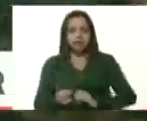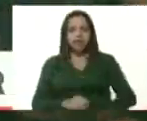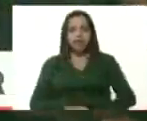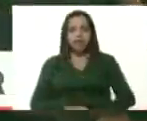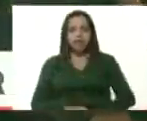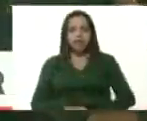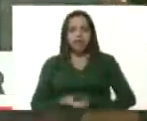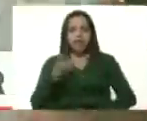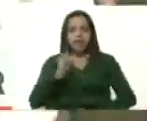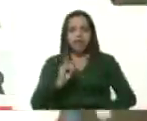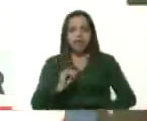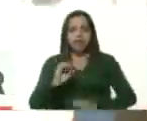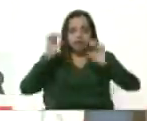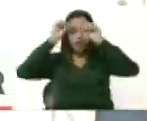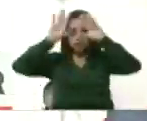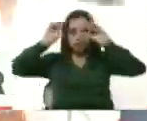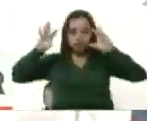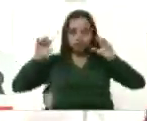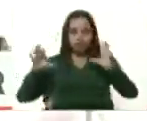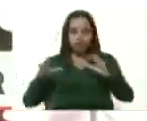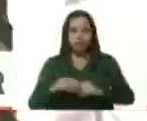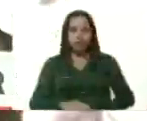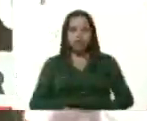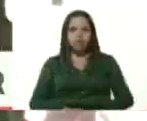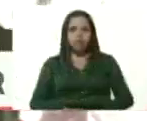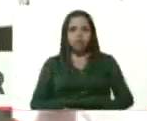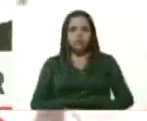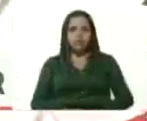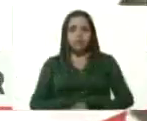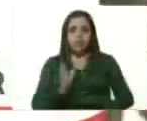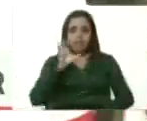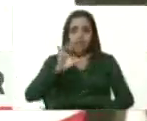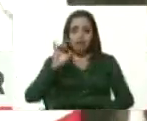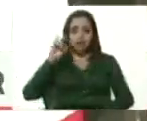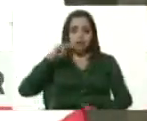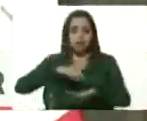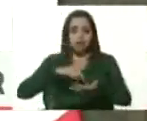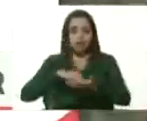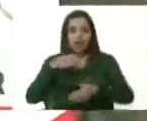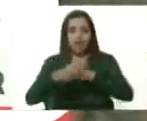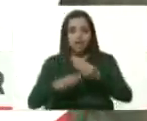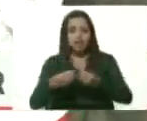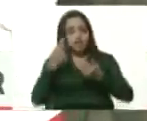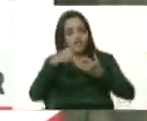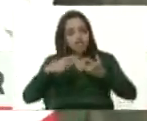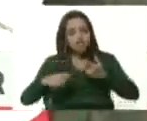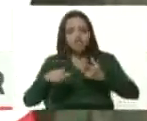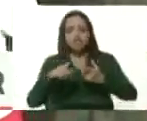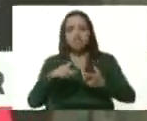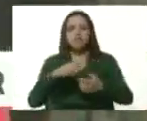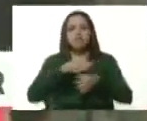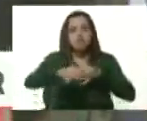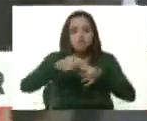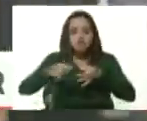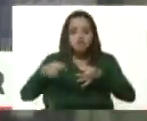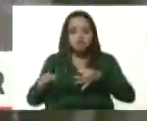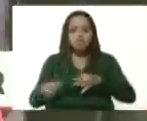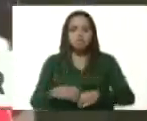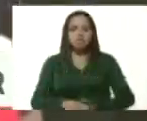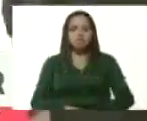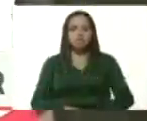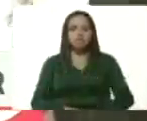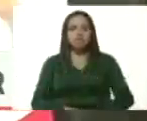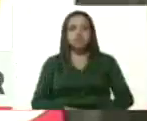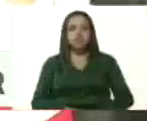el encendido de luces acá en el estado Carabobo se ha realizado en distintos municipios,